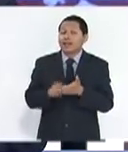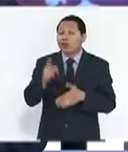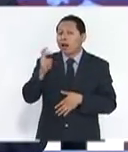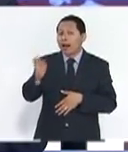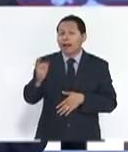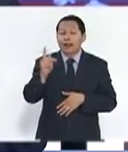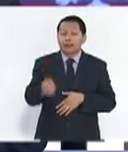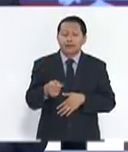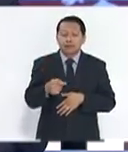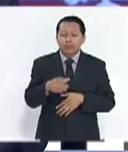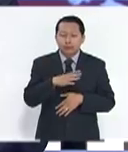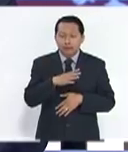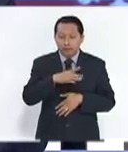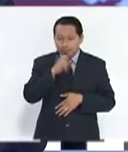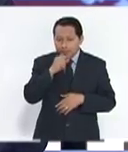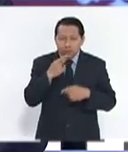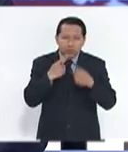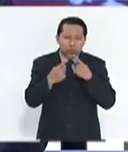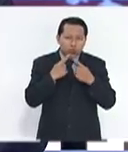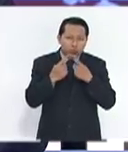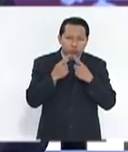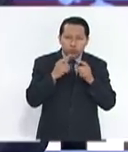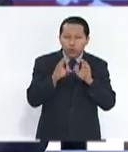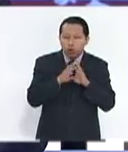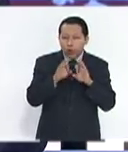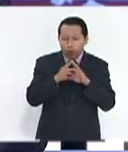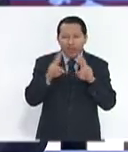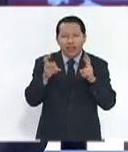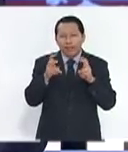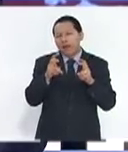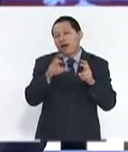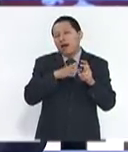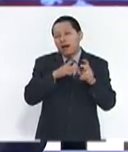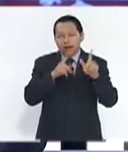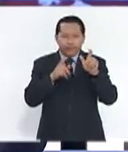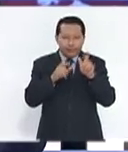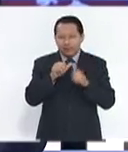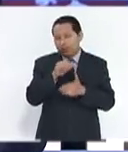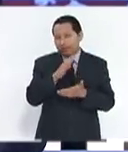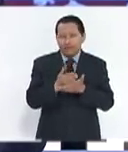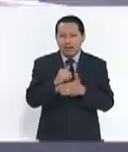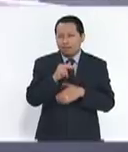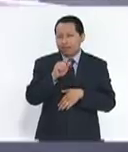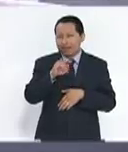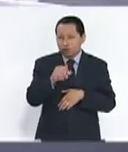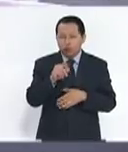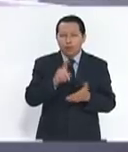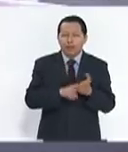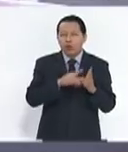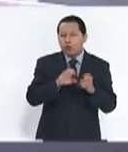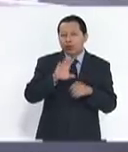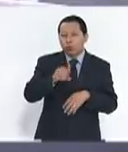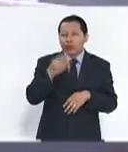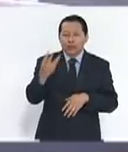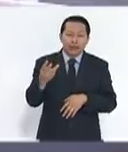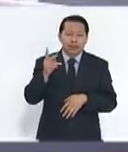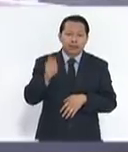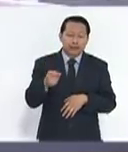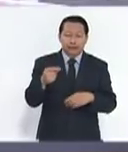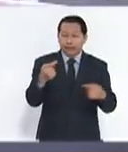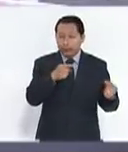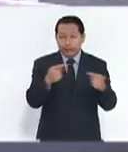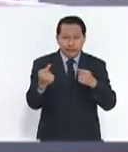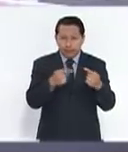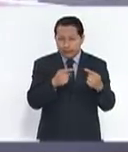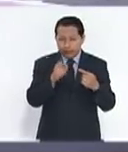donde se discutió el famoso armisticio de 1953. Puso fin a las hostilidades entre las